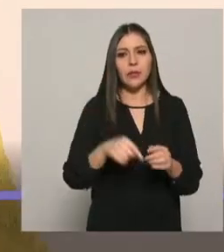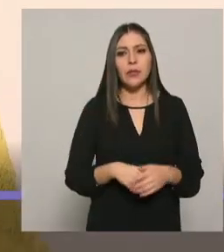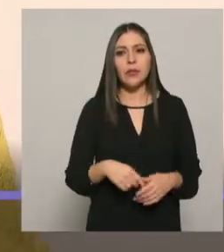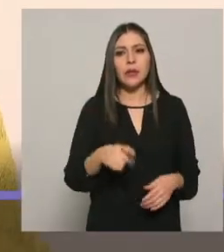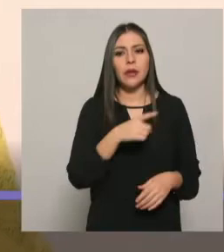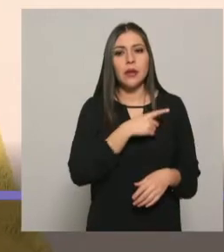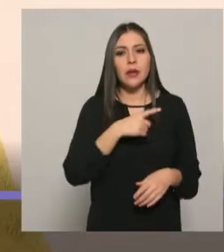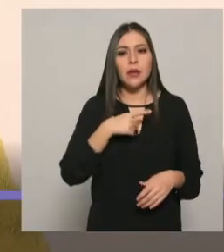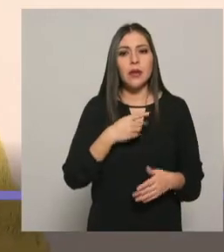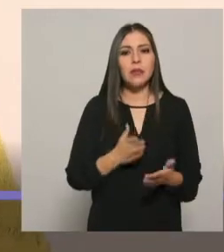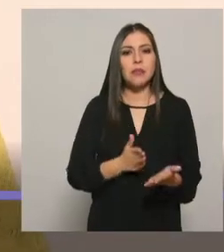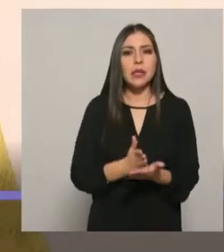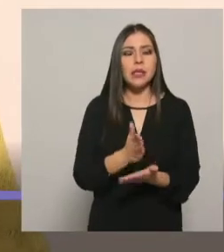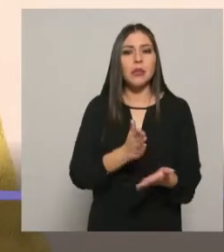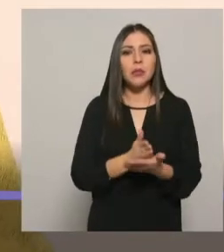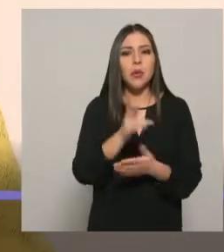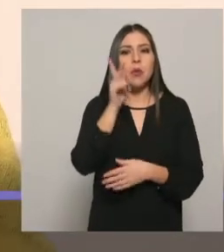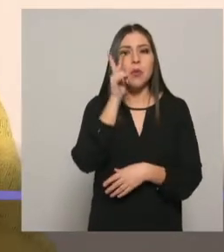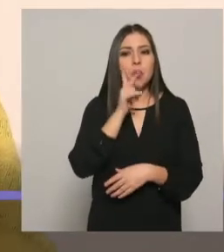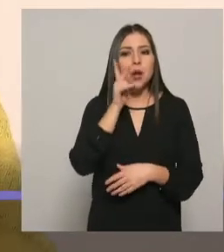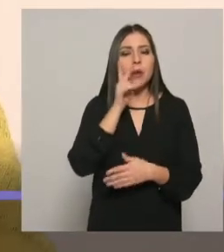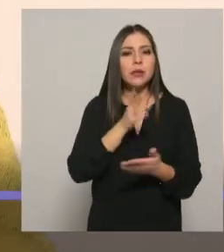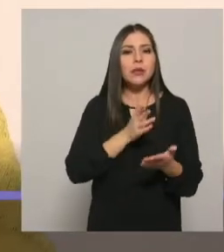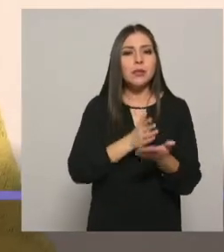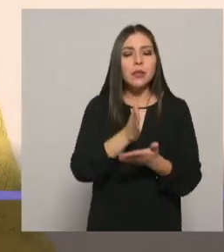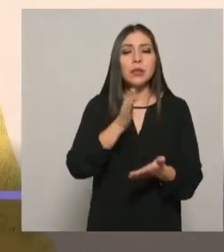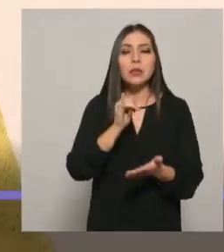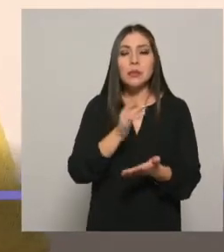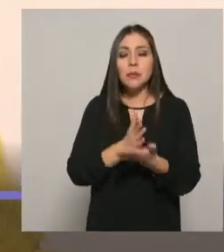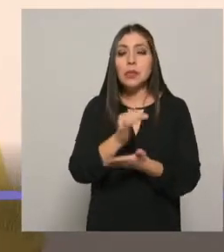varias pruebas para poder llegar al Mictlán.